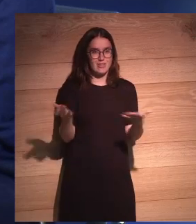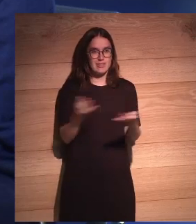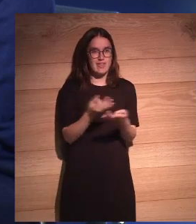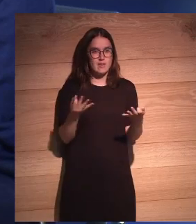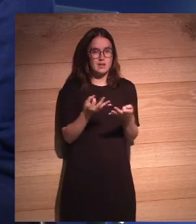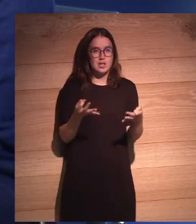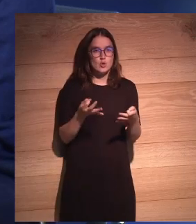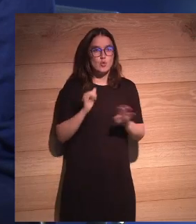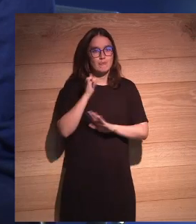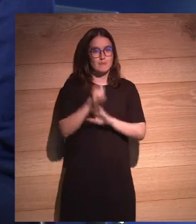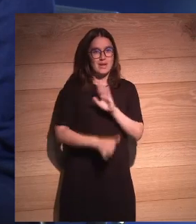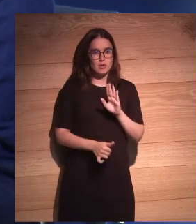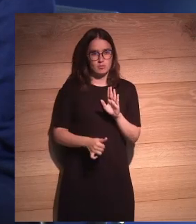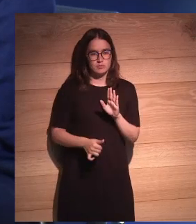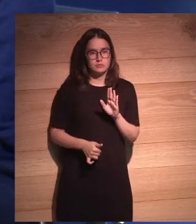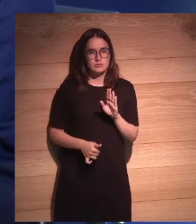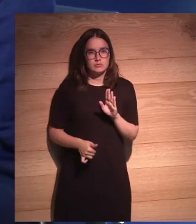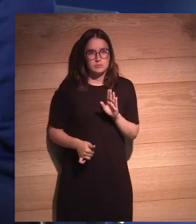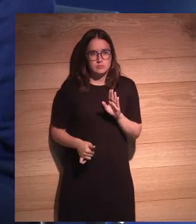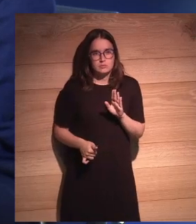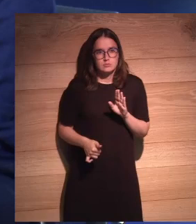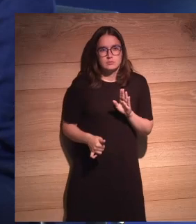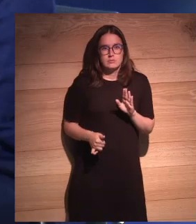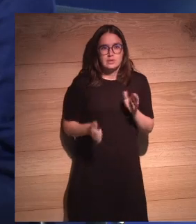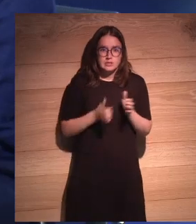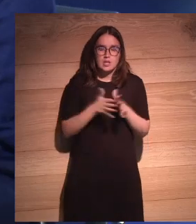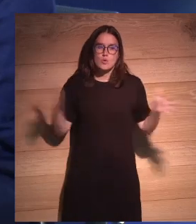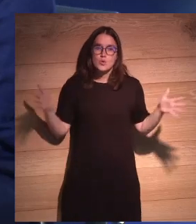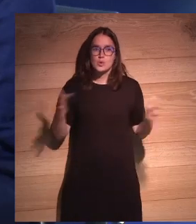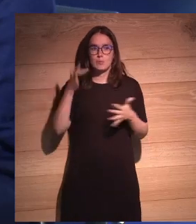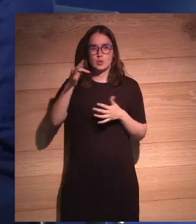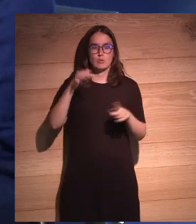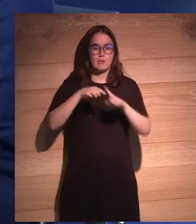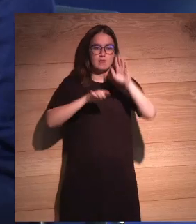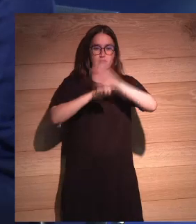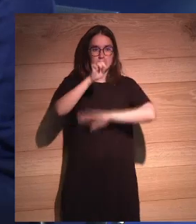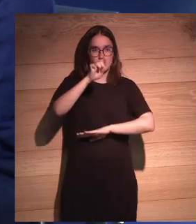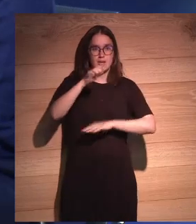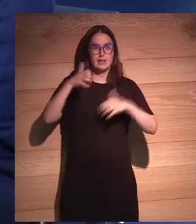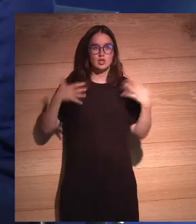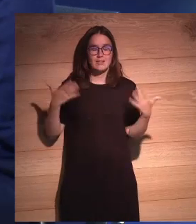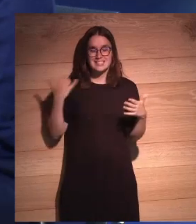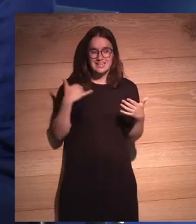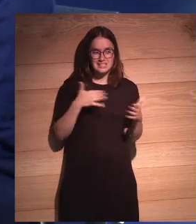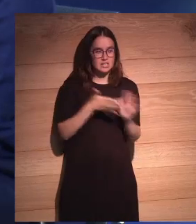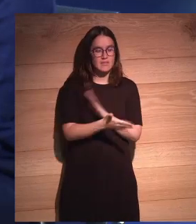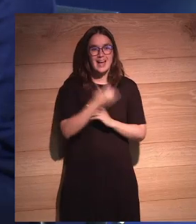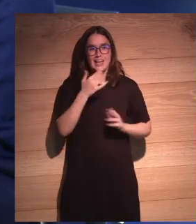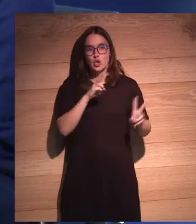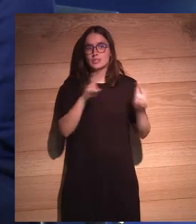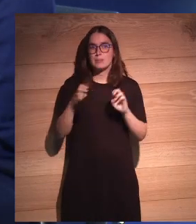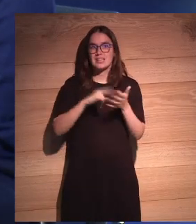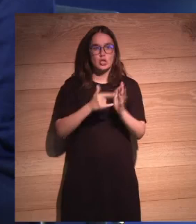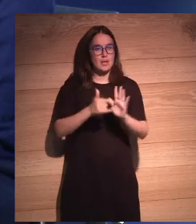de un marco lo suficientemente amplio y positivo para poder desarrollar. Entonces ya no es un tema